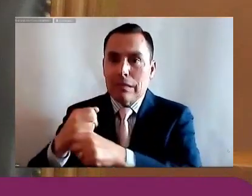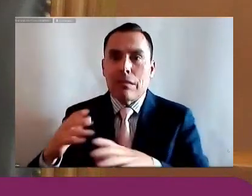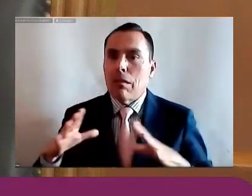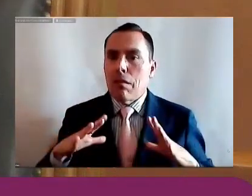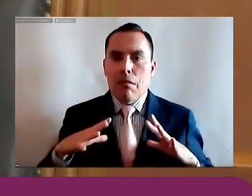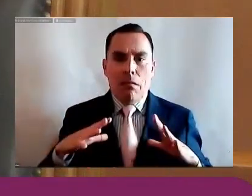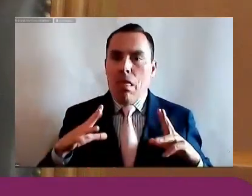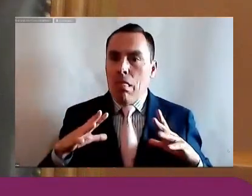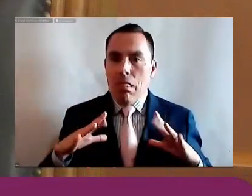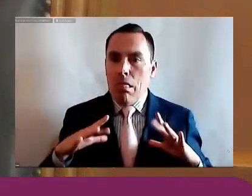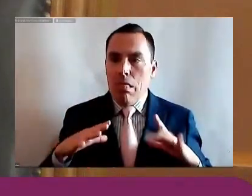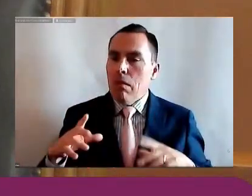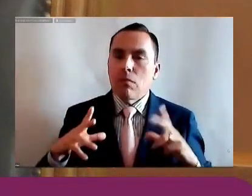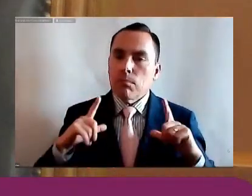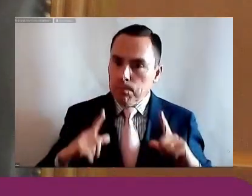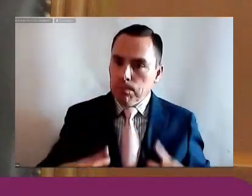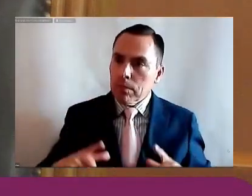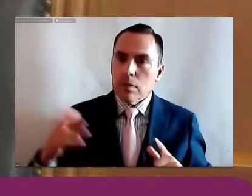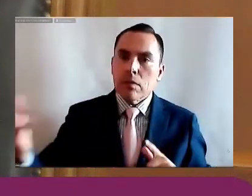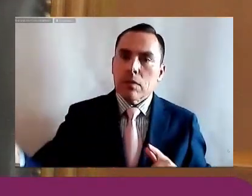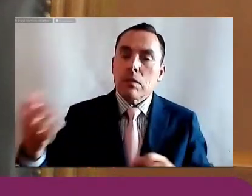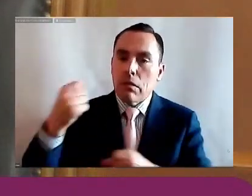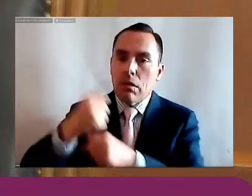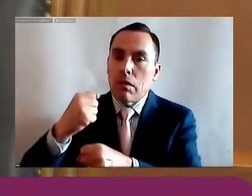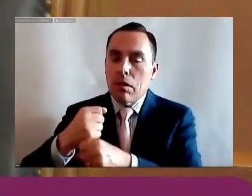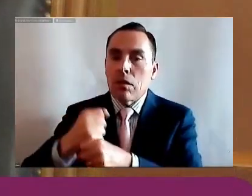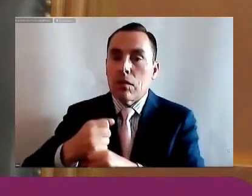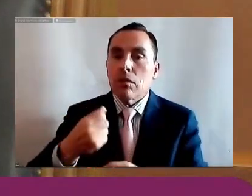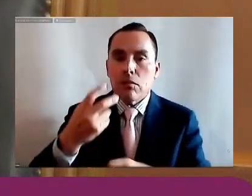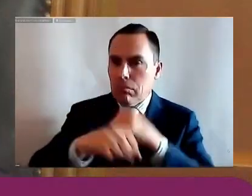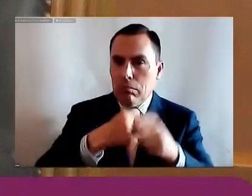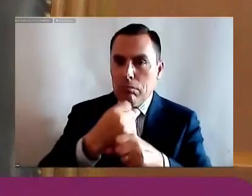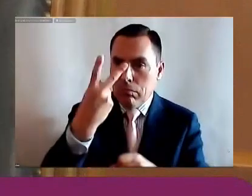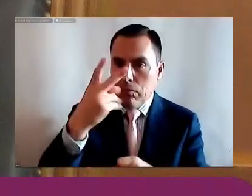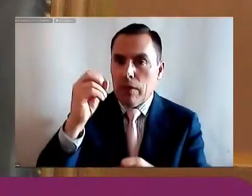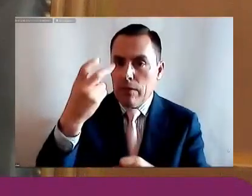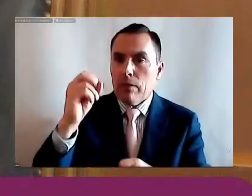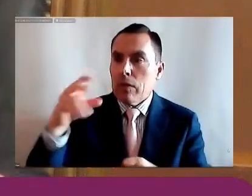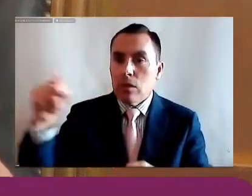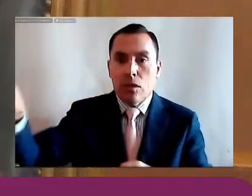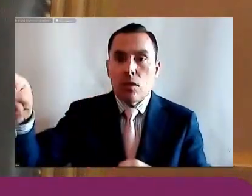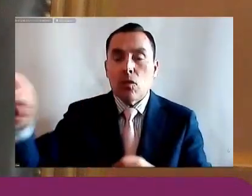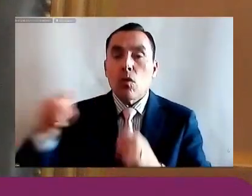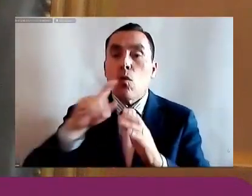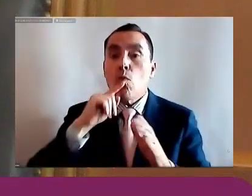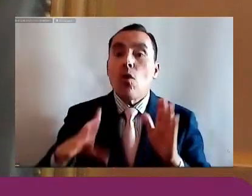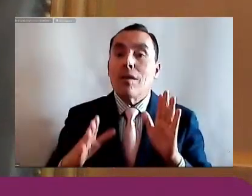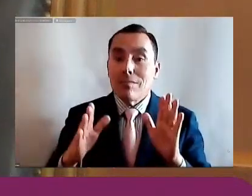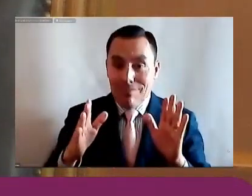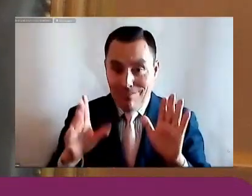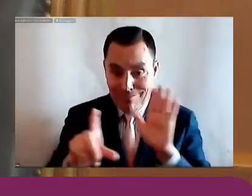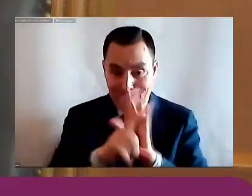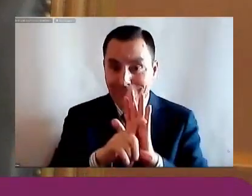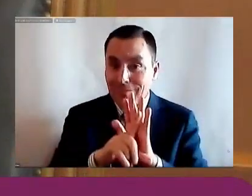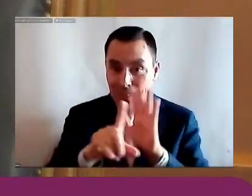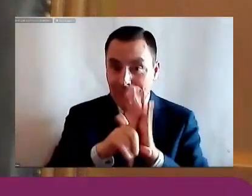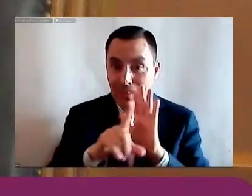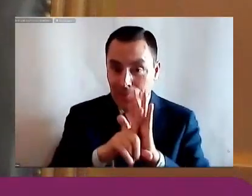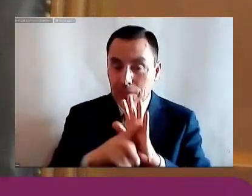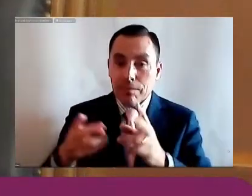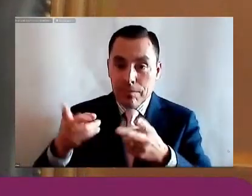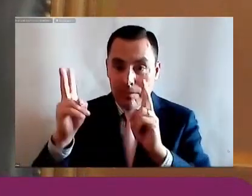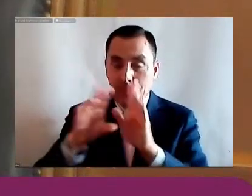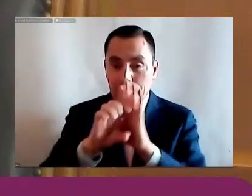ocupar esta posición tan relevante en el siglo XX, que fue una posición resguardada con un estatuto de derechos, la idea